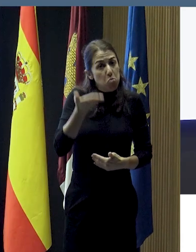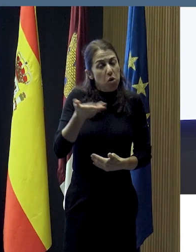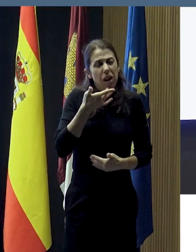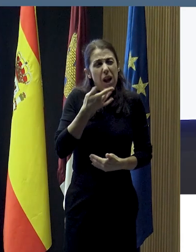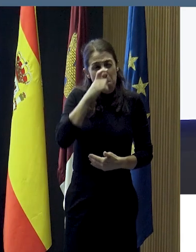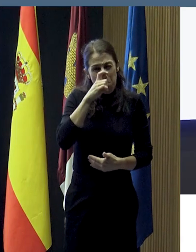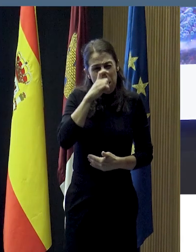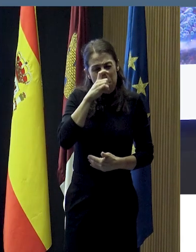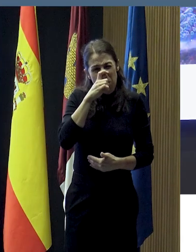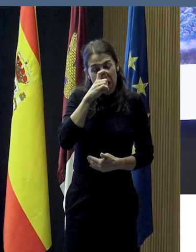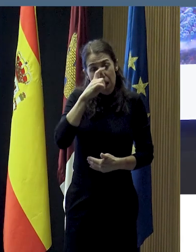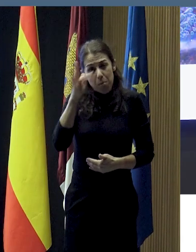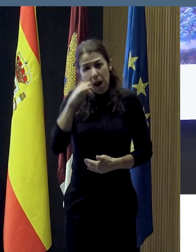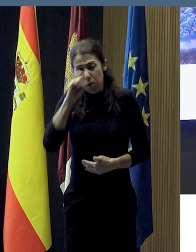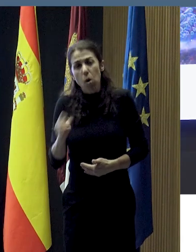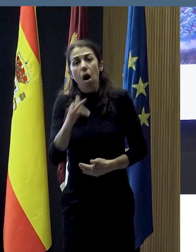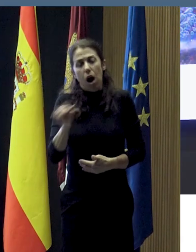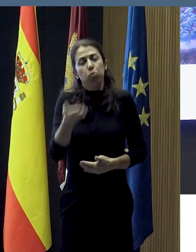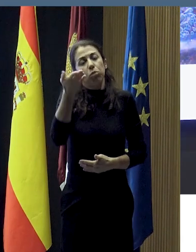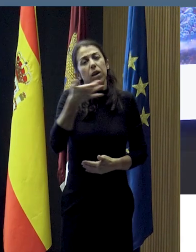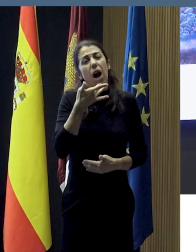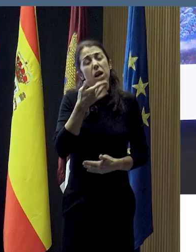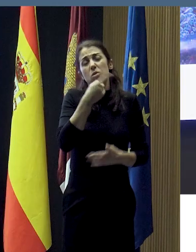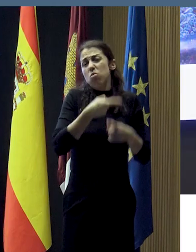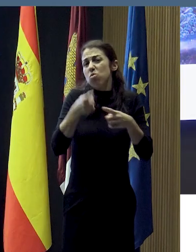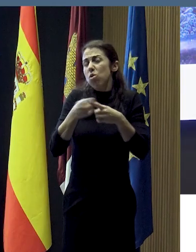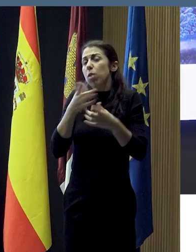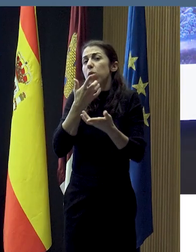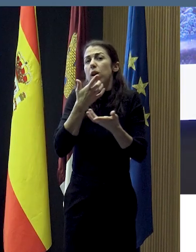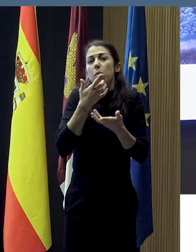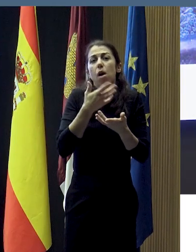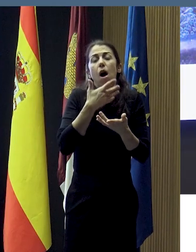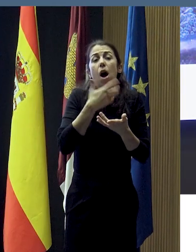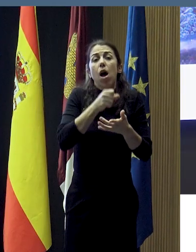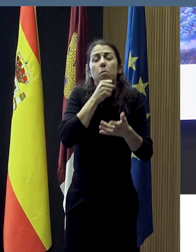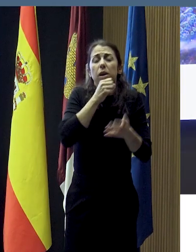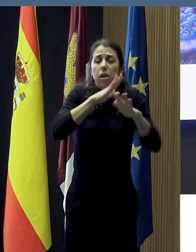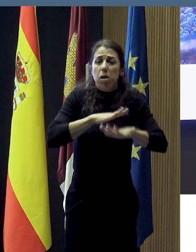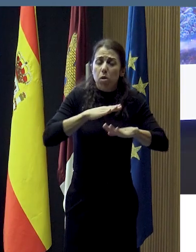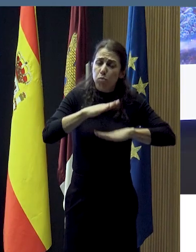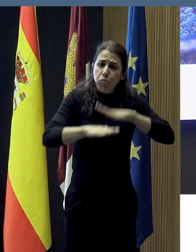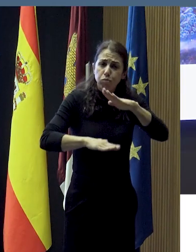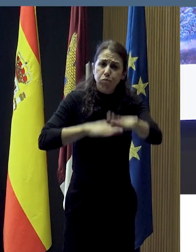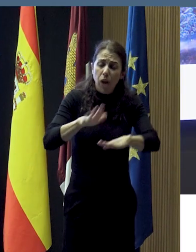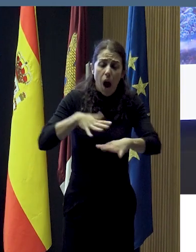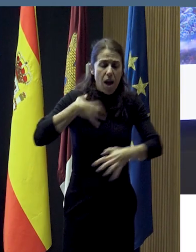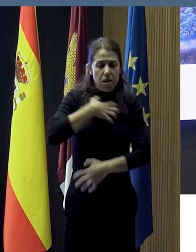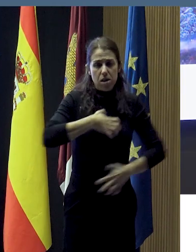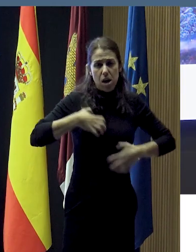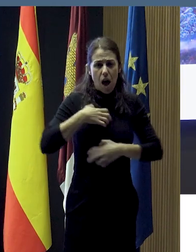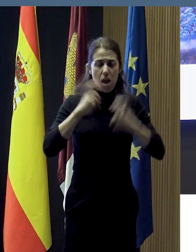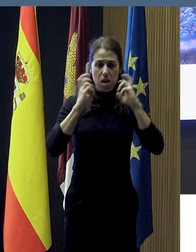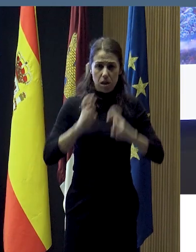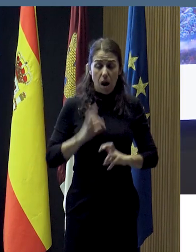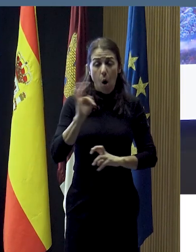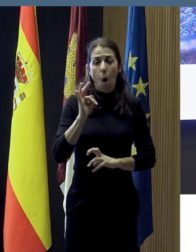tener memoria y el tener recuerdos. Hay factores como el envejecimiento normal, la ansiedad, el